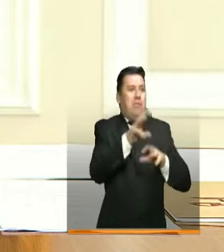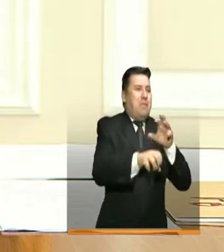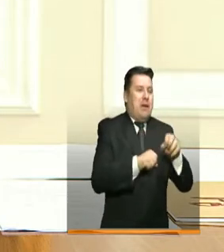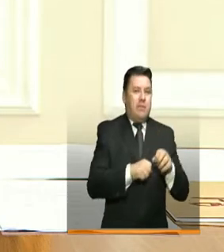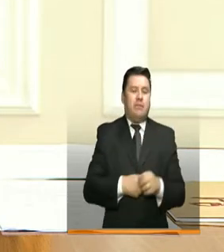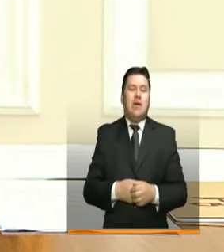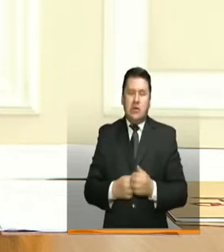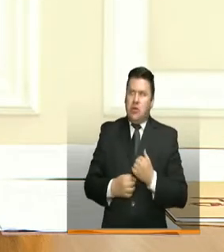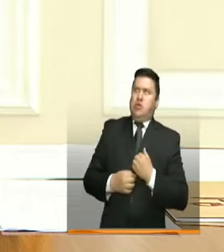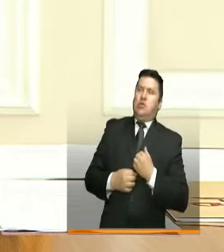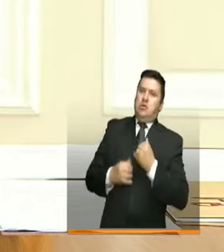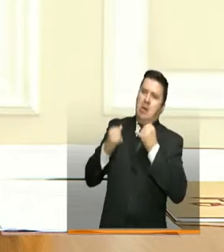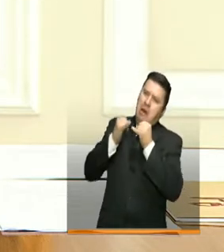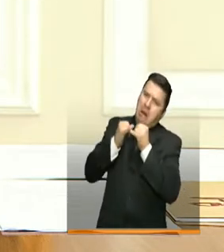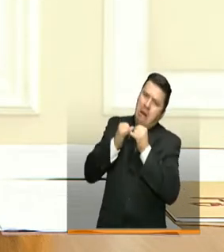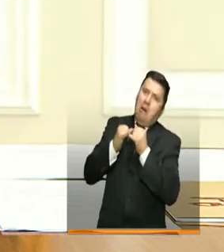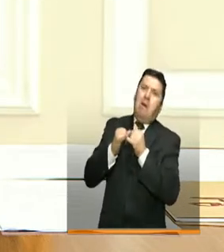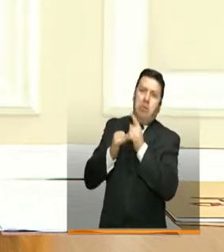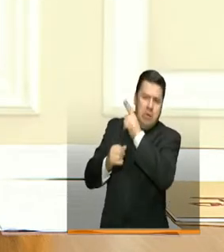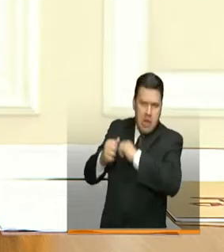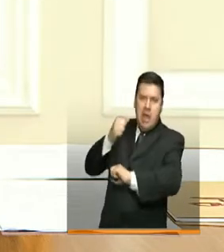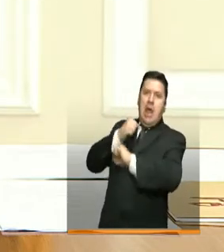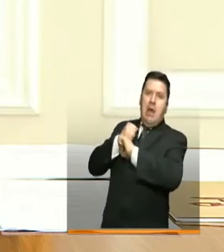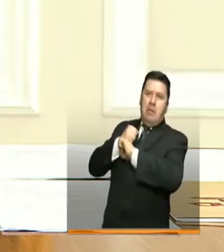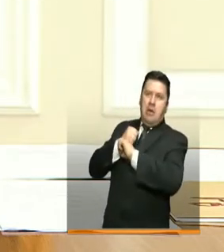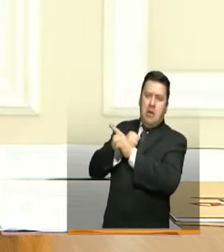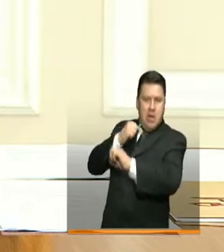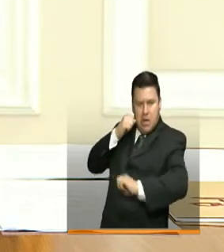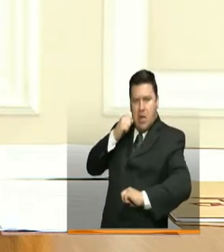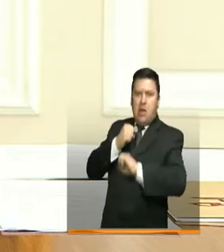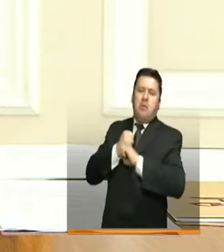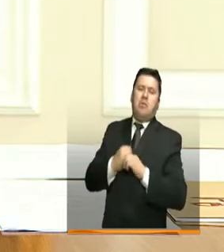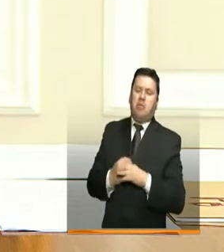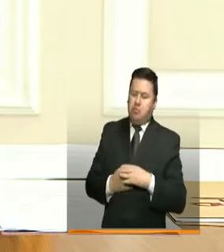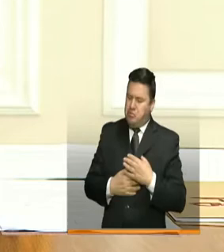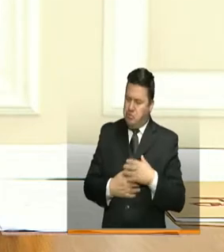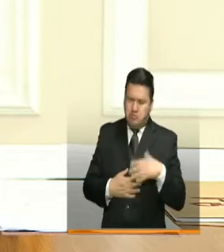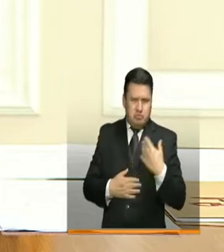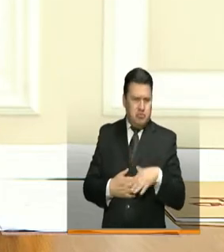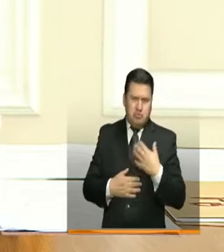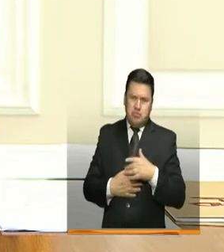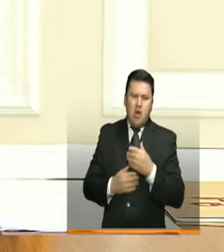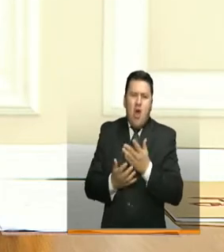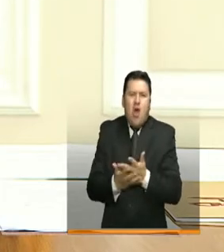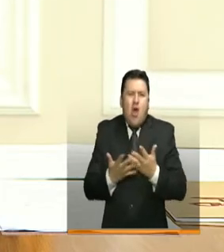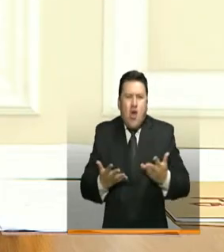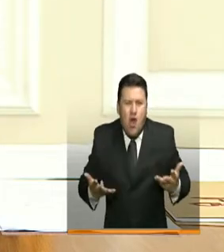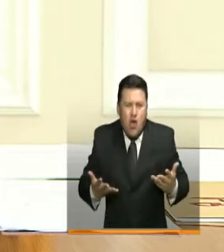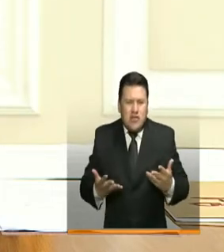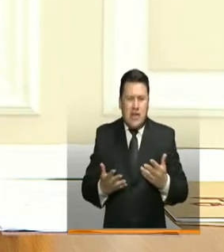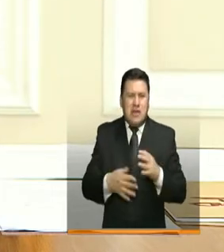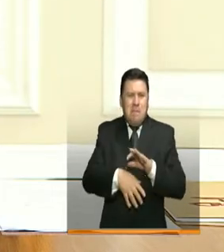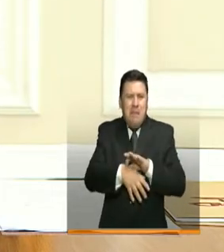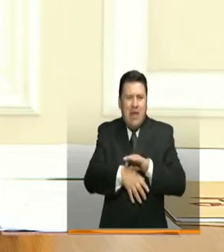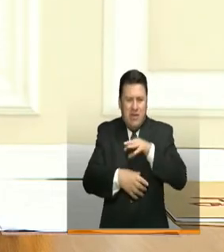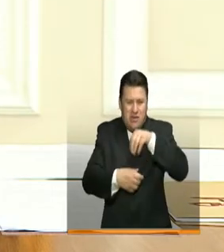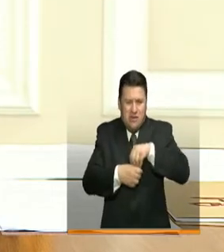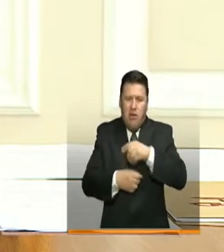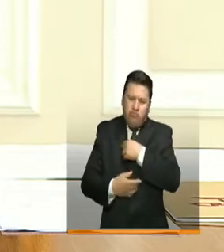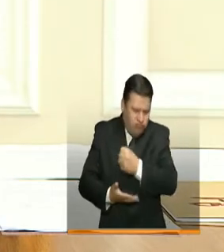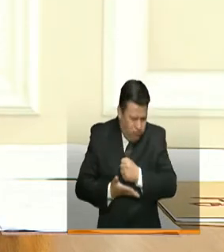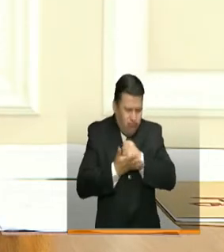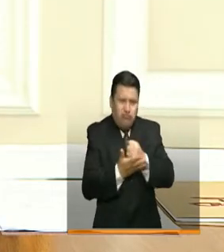Pero también el deseo de apoyar a nuestro país con muchísimos utensilios e implementos para el sector de la